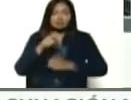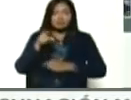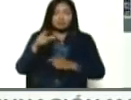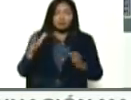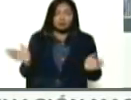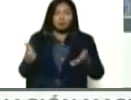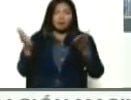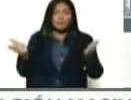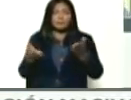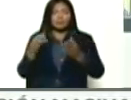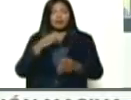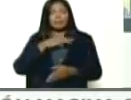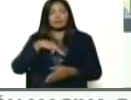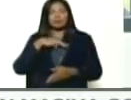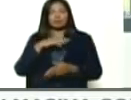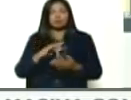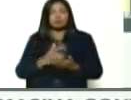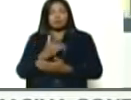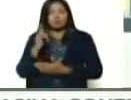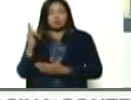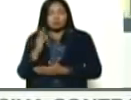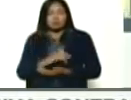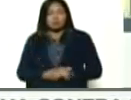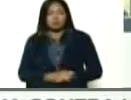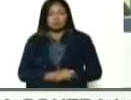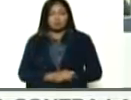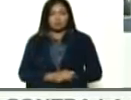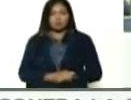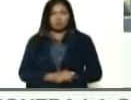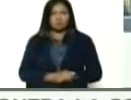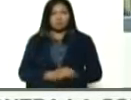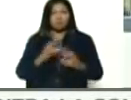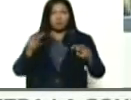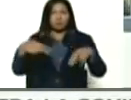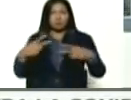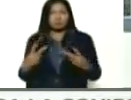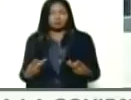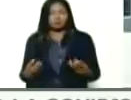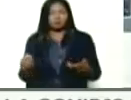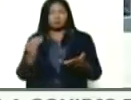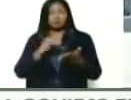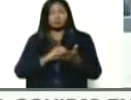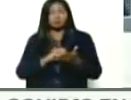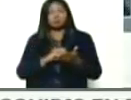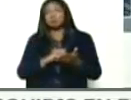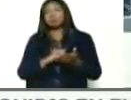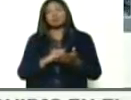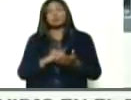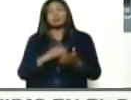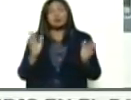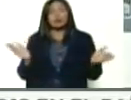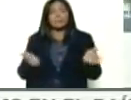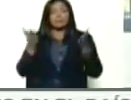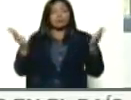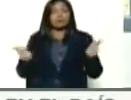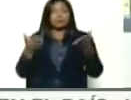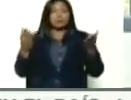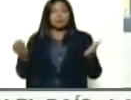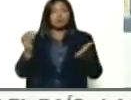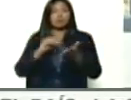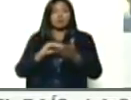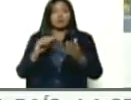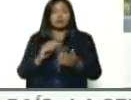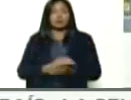empuje a la misión árbol la reposición hemos la re impulsemos la re